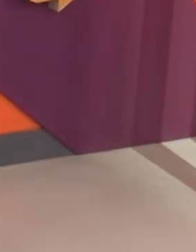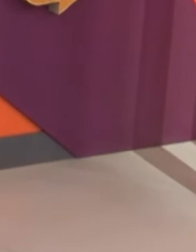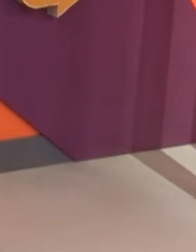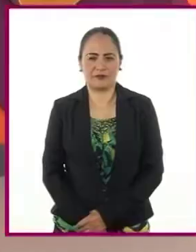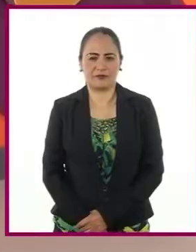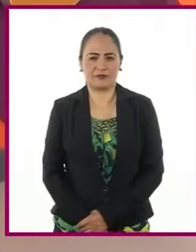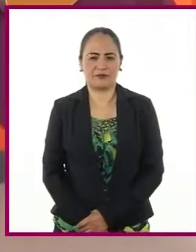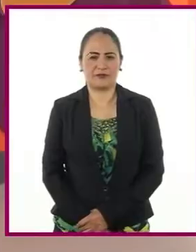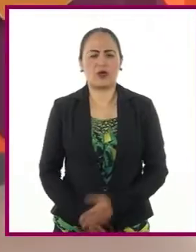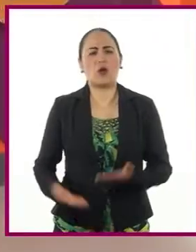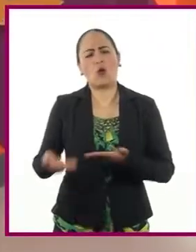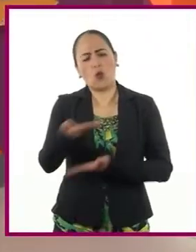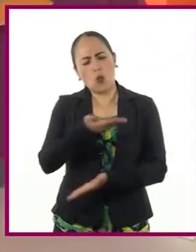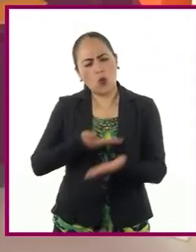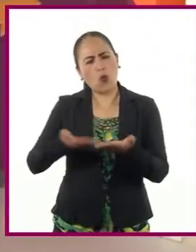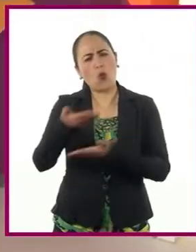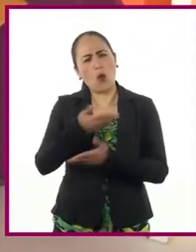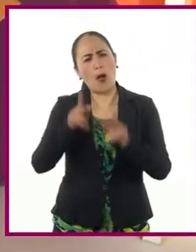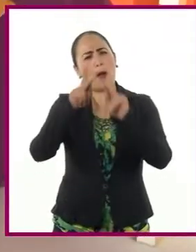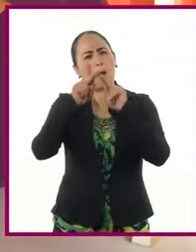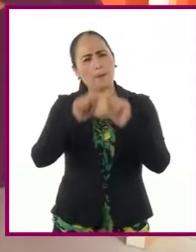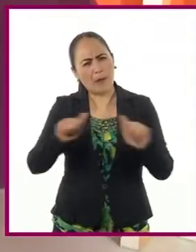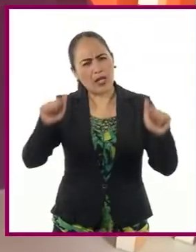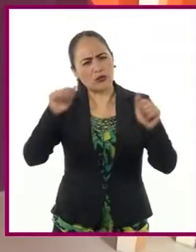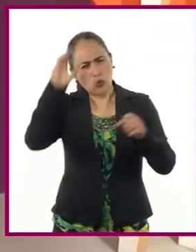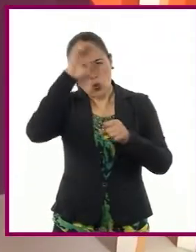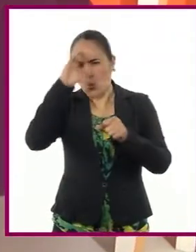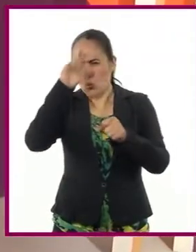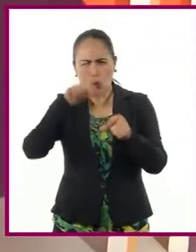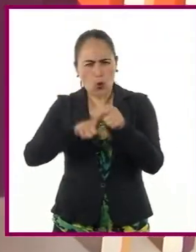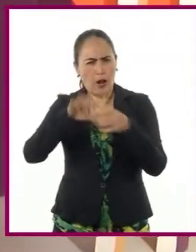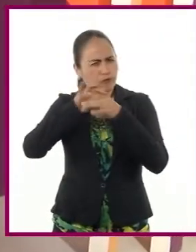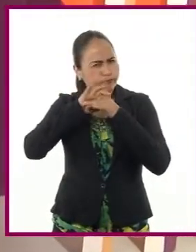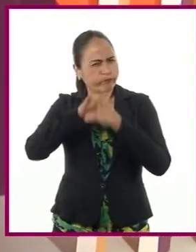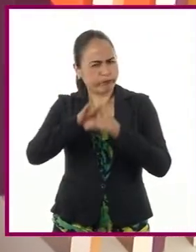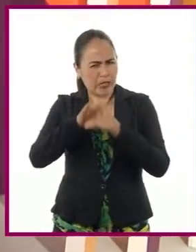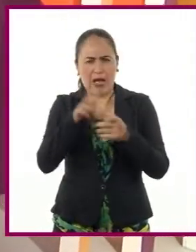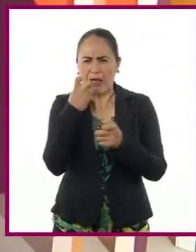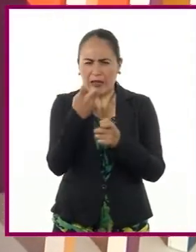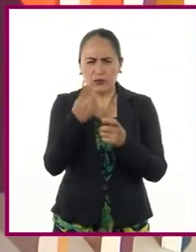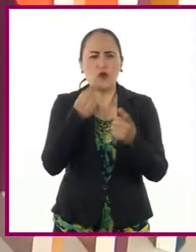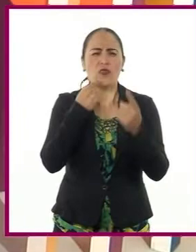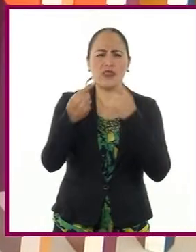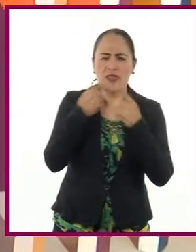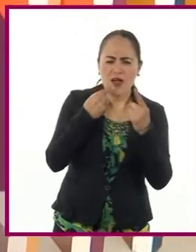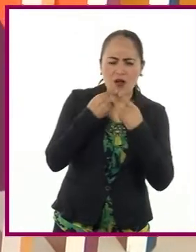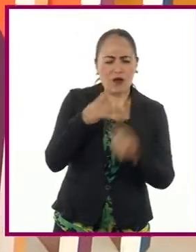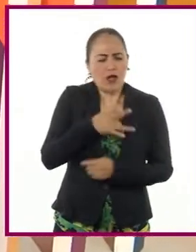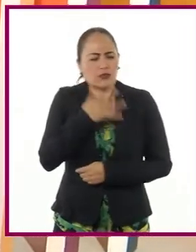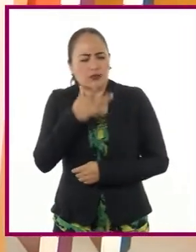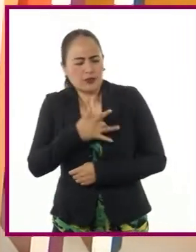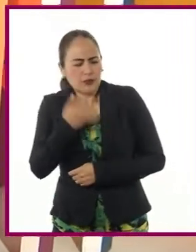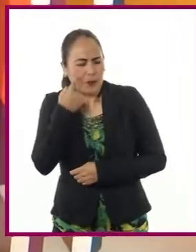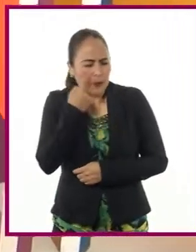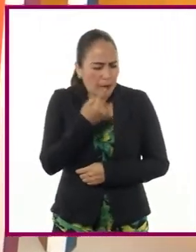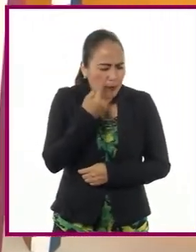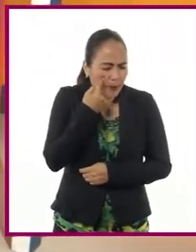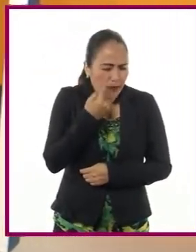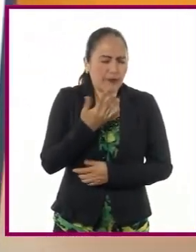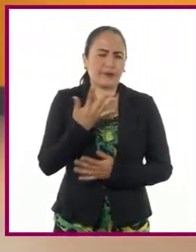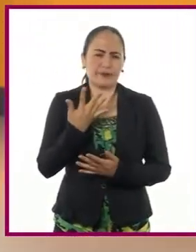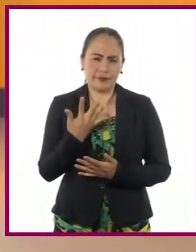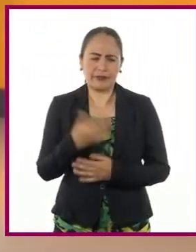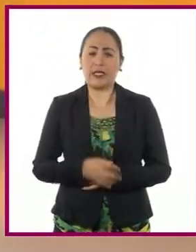Para lograr una convivencia pacífica y vivir una cultura en paz en la que prevalezca el diálogo y la consideración por las y los demás,